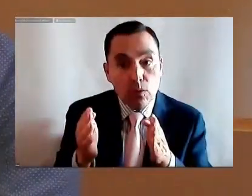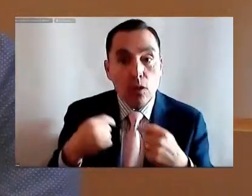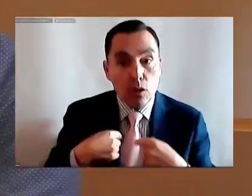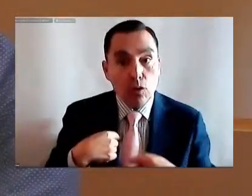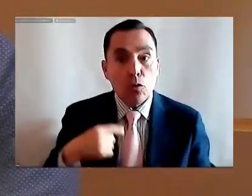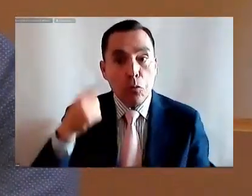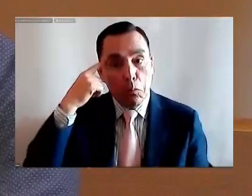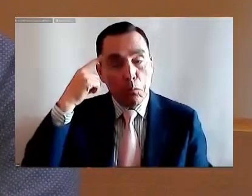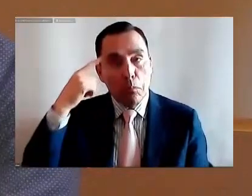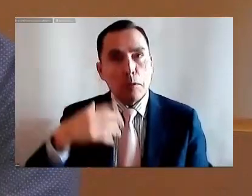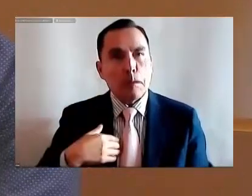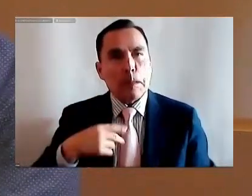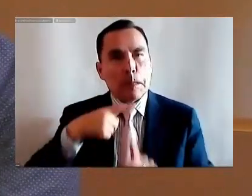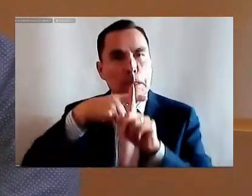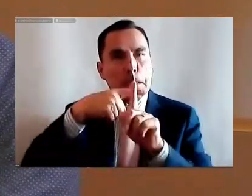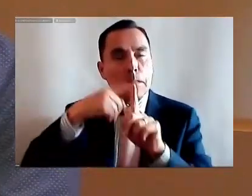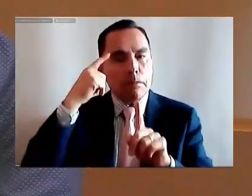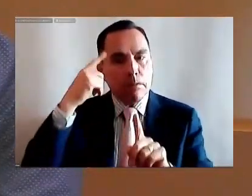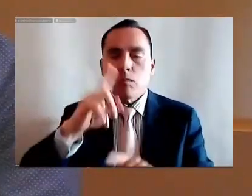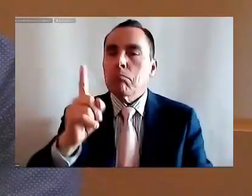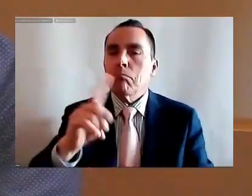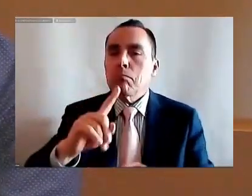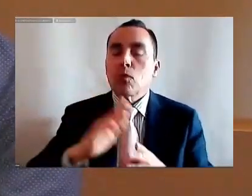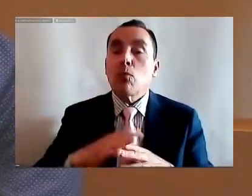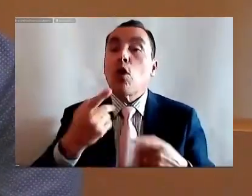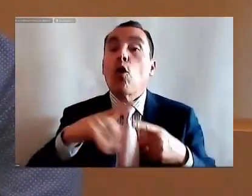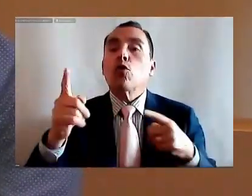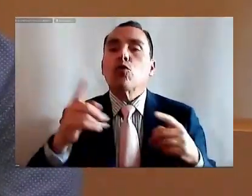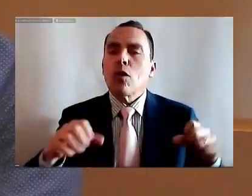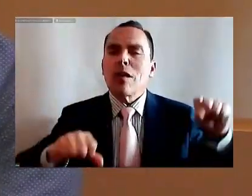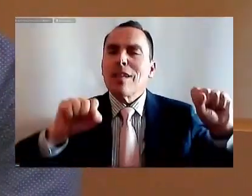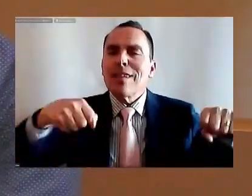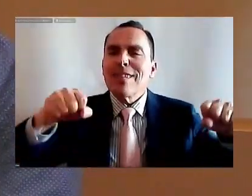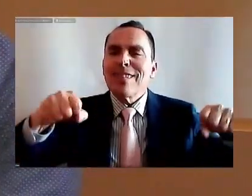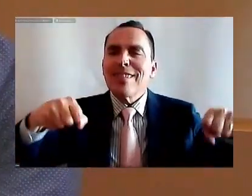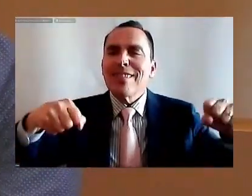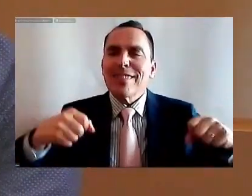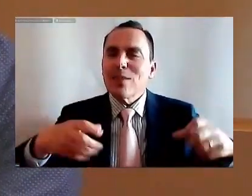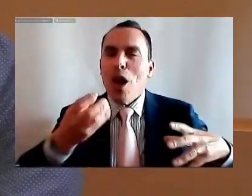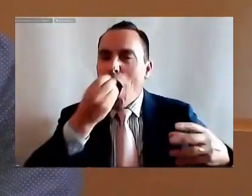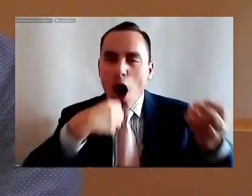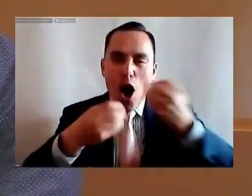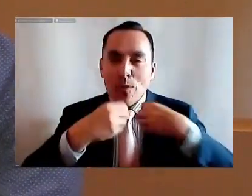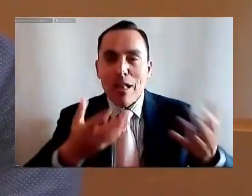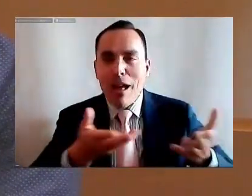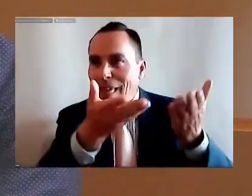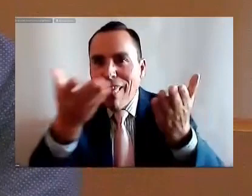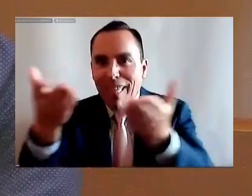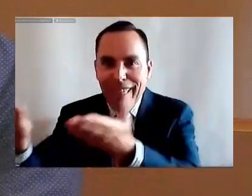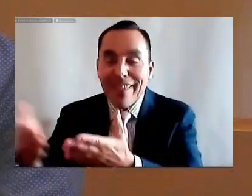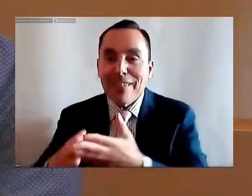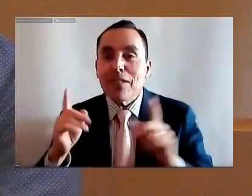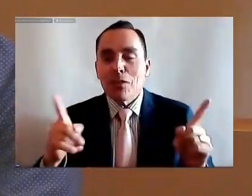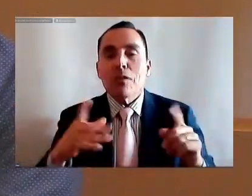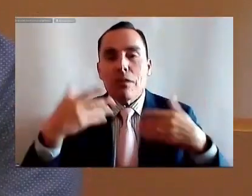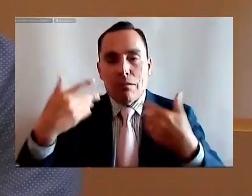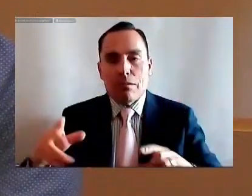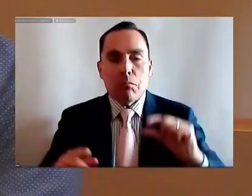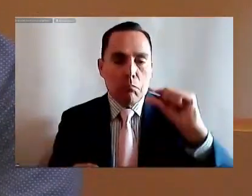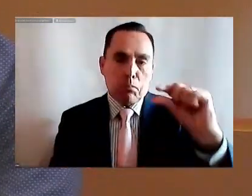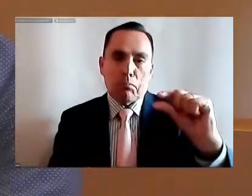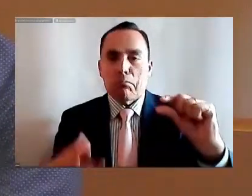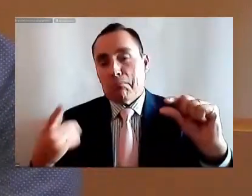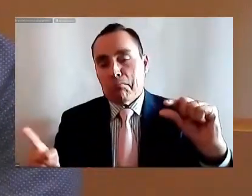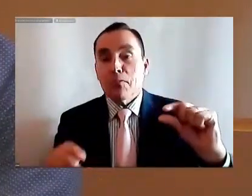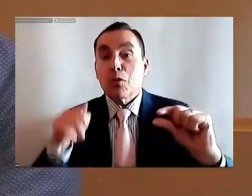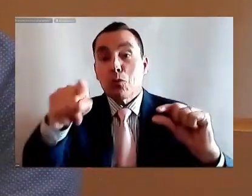como dije ya en el tema de los repartidores, como que a nadie le importa, ¿no? Volvimos a la normalidad y cada uno volvió a ganar su remuneración, aunque puede que tu propio trabajo